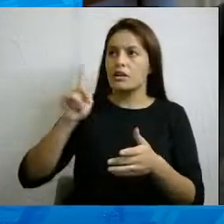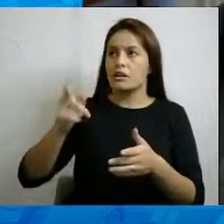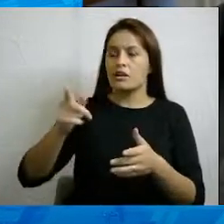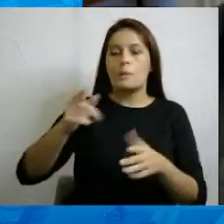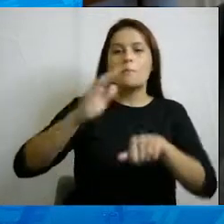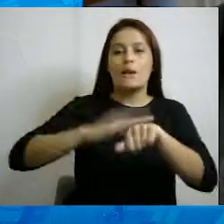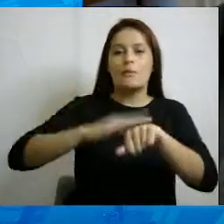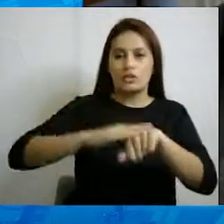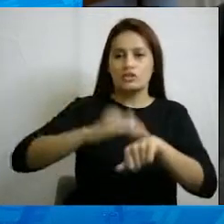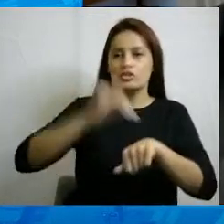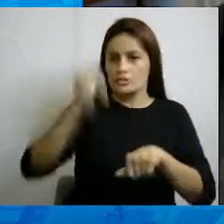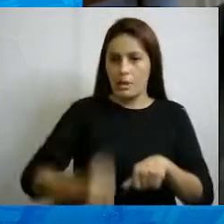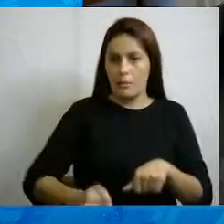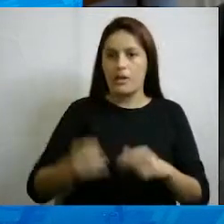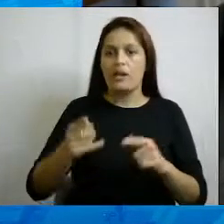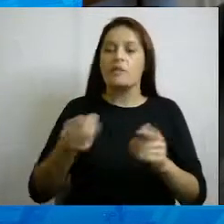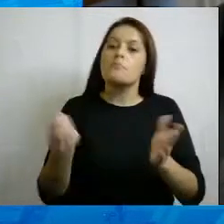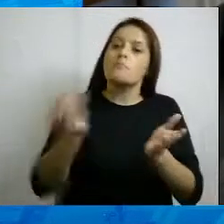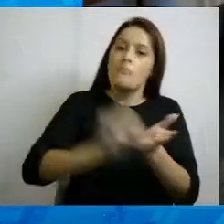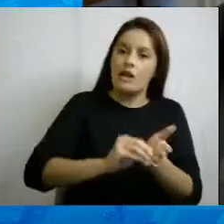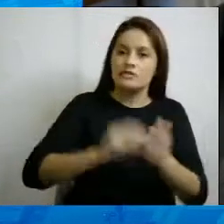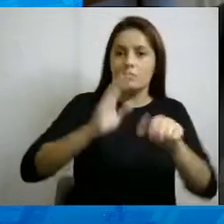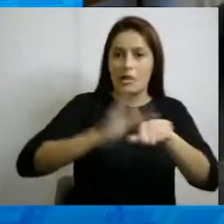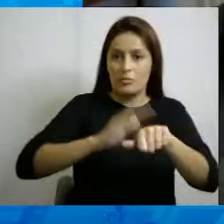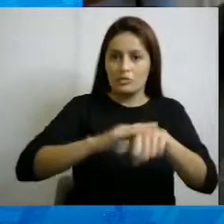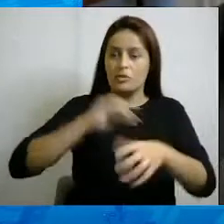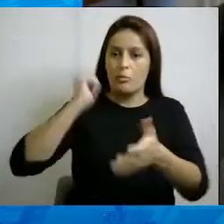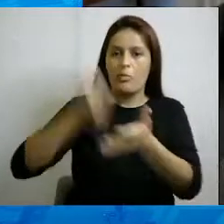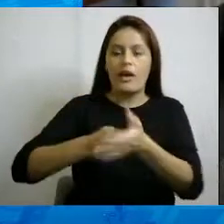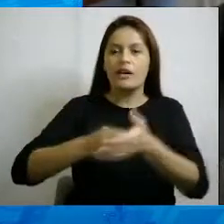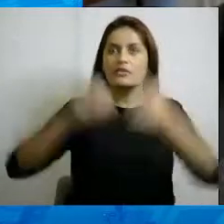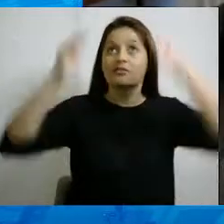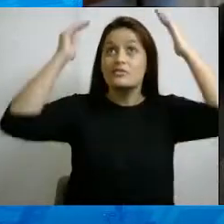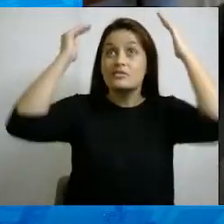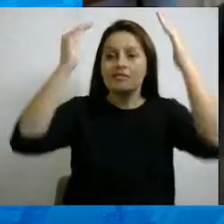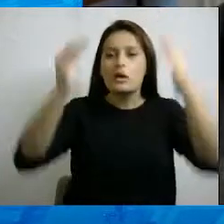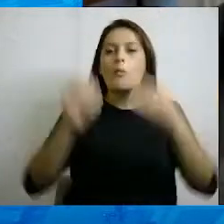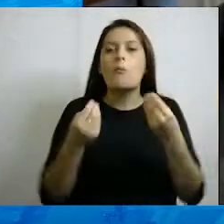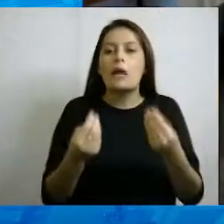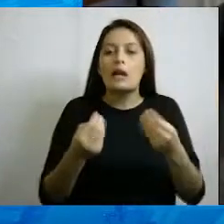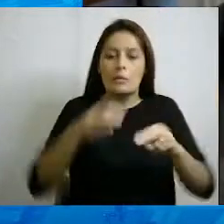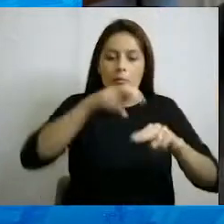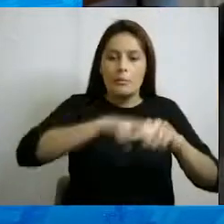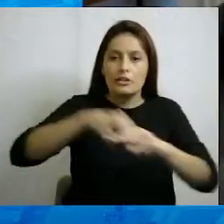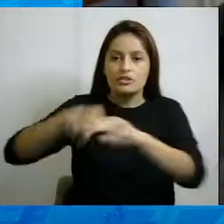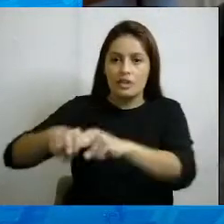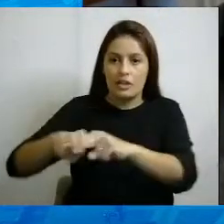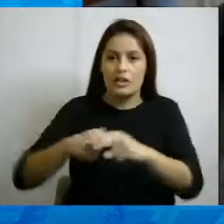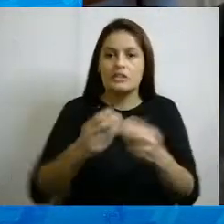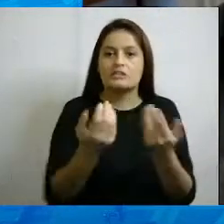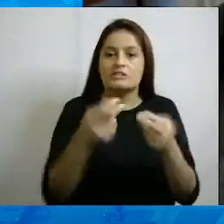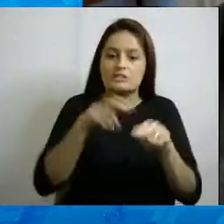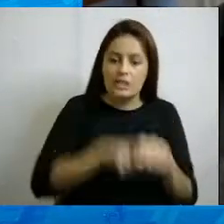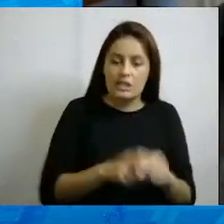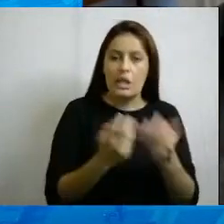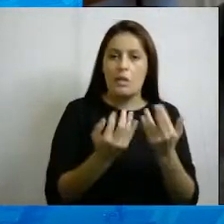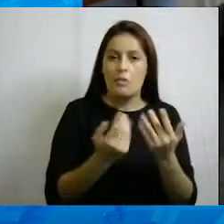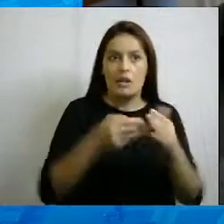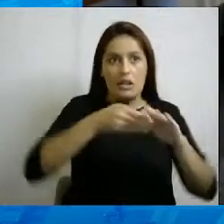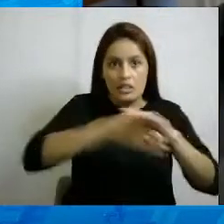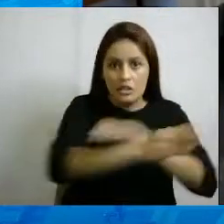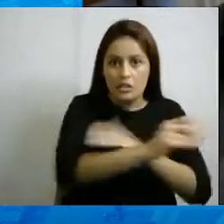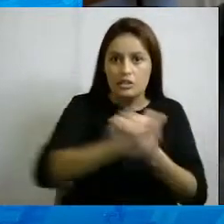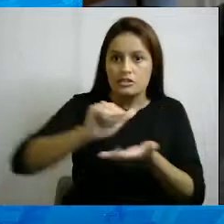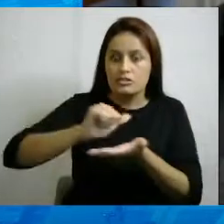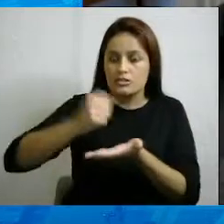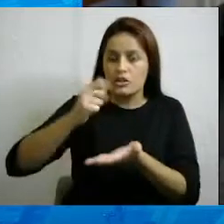permiso adicional por los toldos. Que al final los toldos sirven para colocar la silla para que la gente se siente, para que entre a la notaría. Y mi mamá se